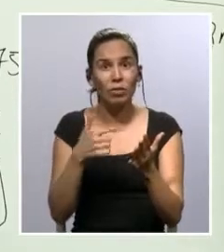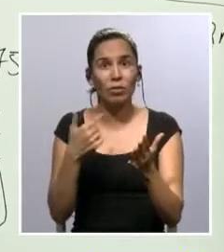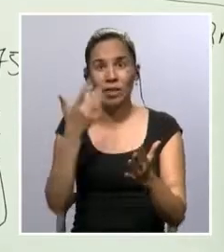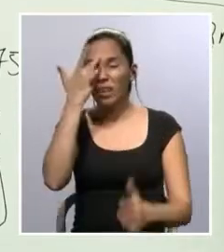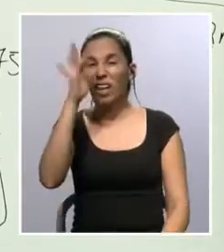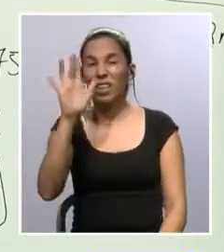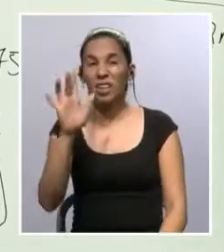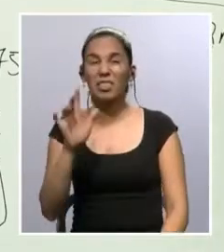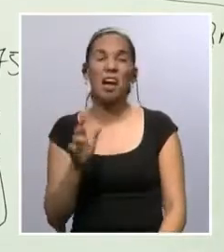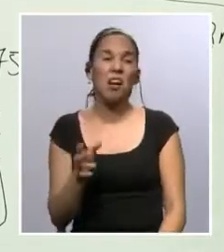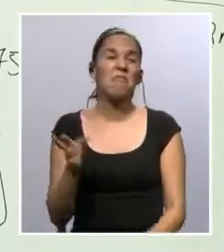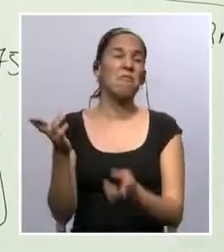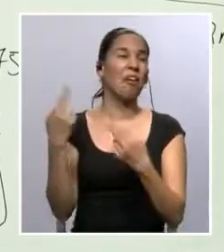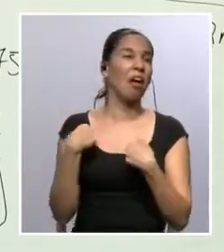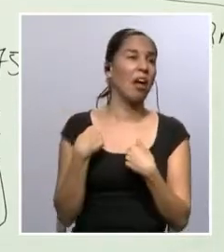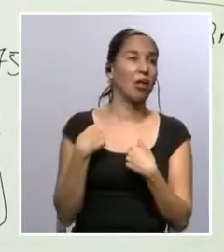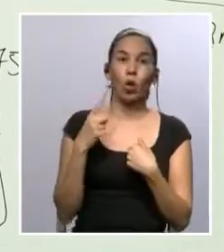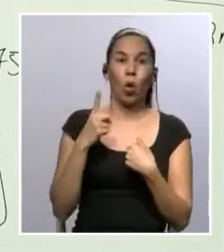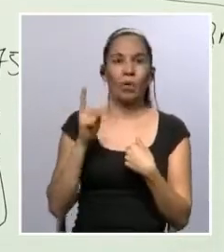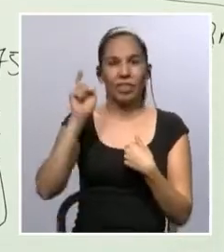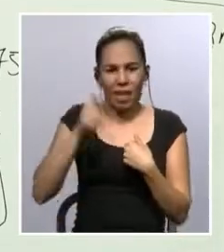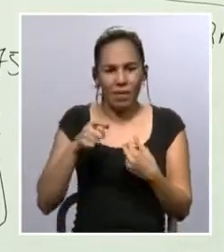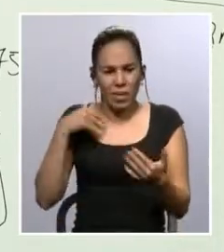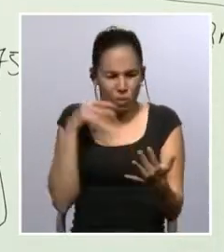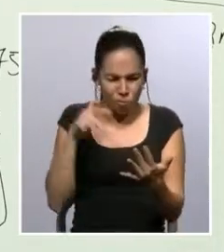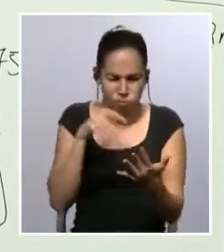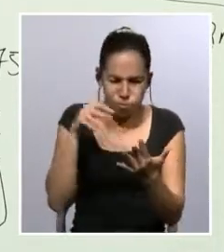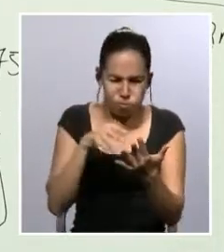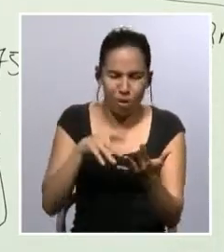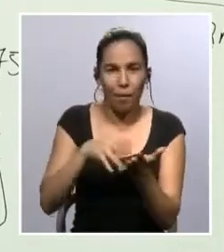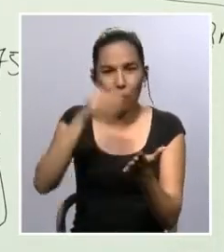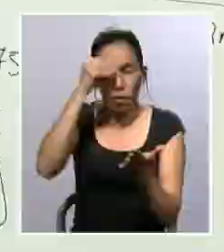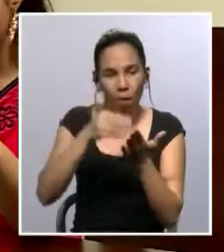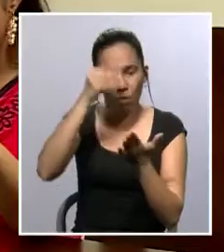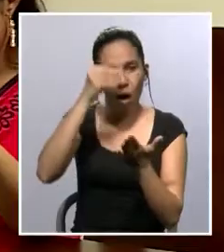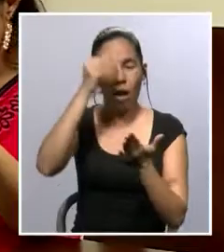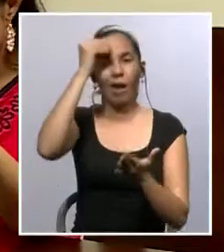sí, sino que es algo que se cultiva con el estudio. No,